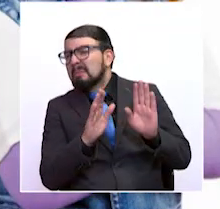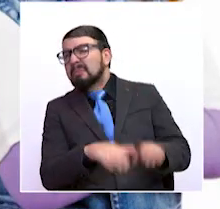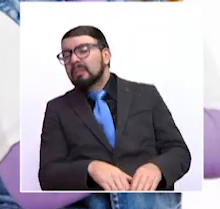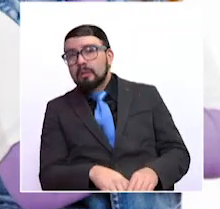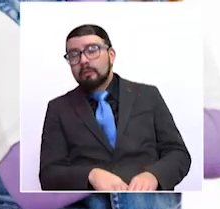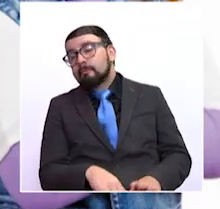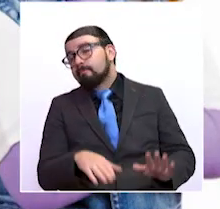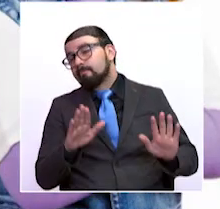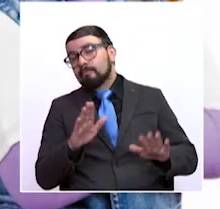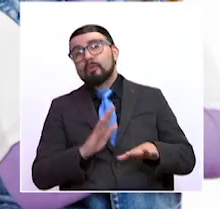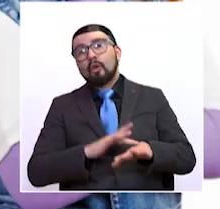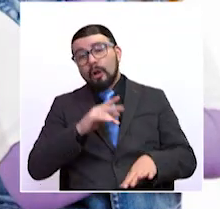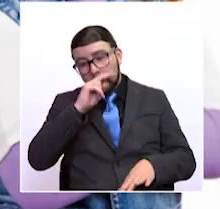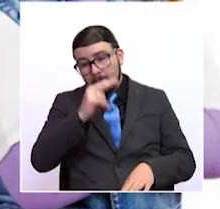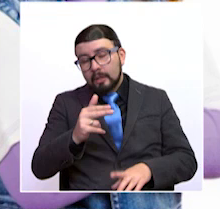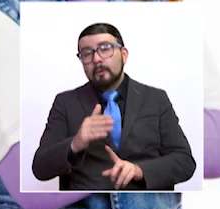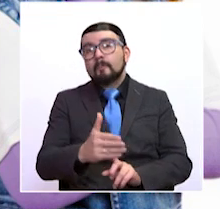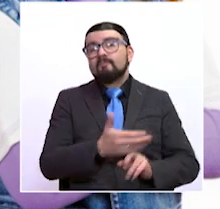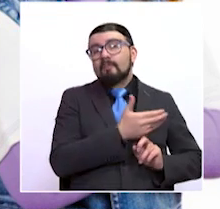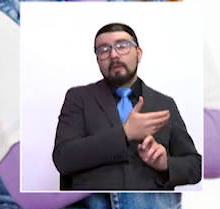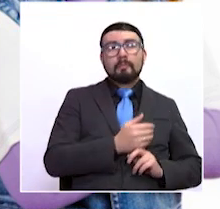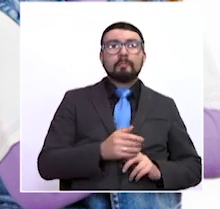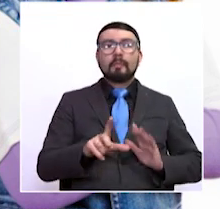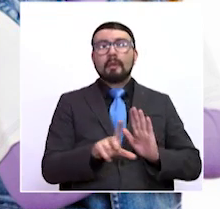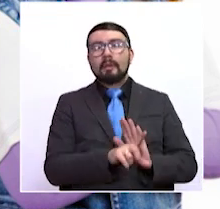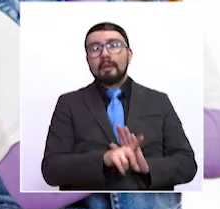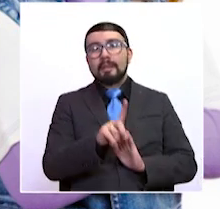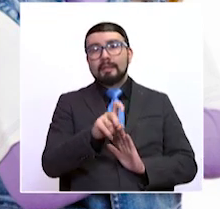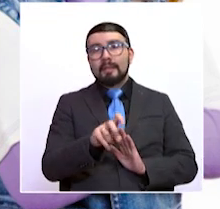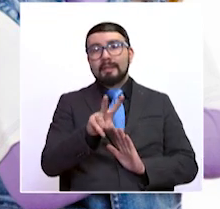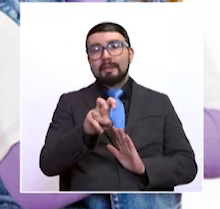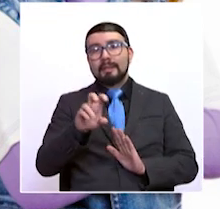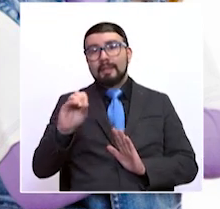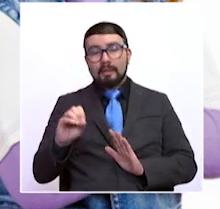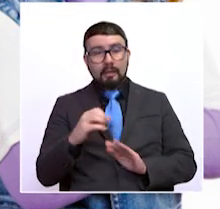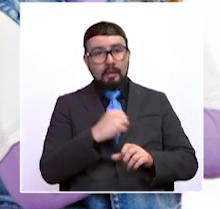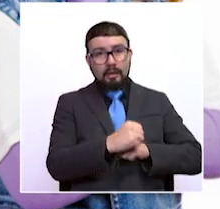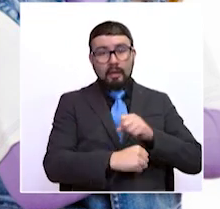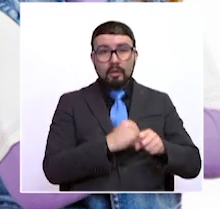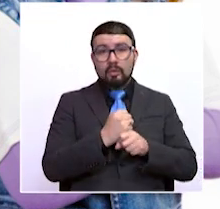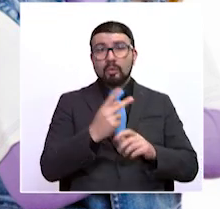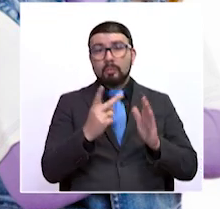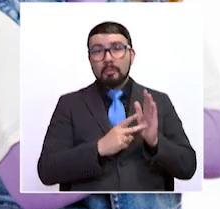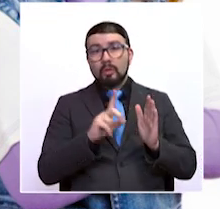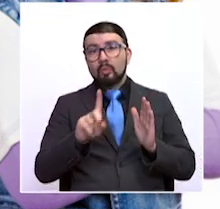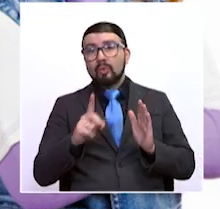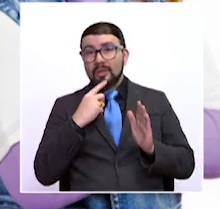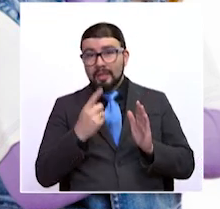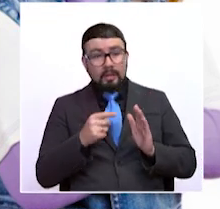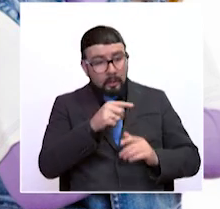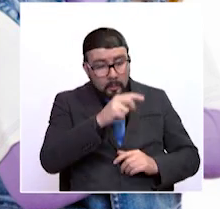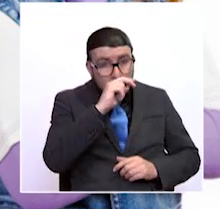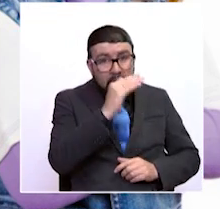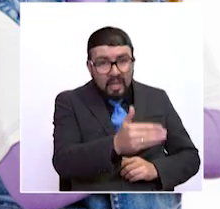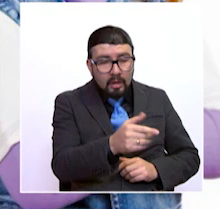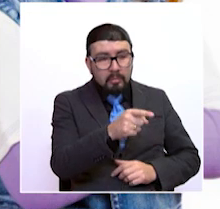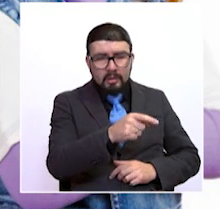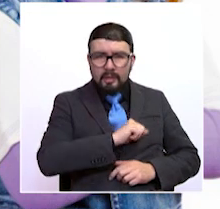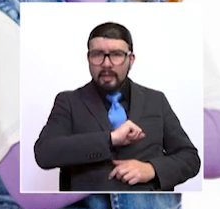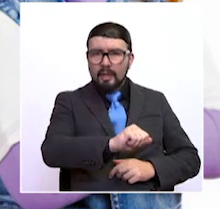por el bien de los niños. La ley 670 del 2001 dice de que hay que garantizar al niño sus